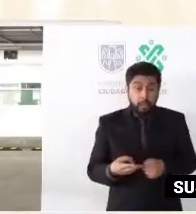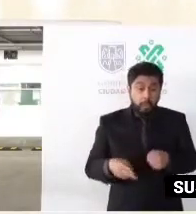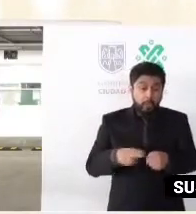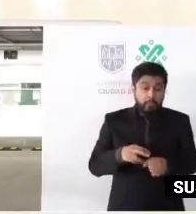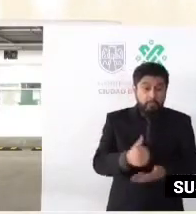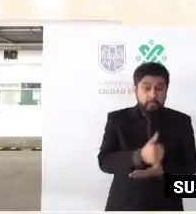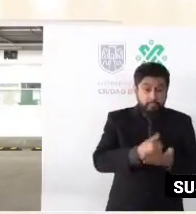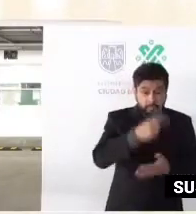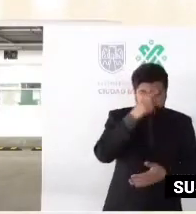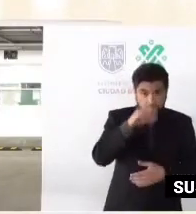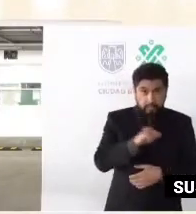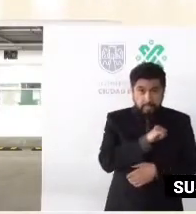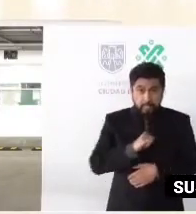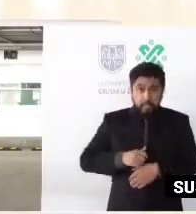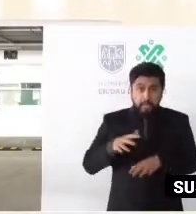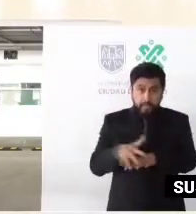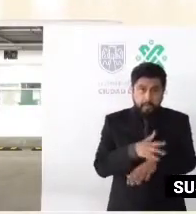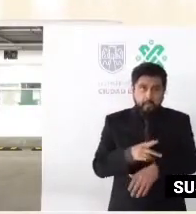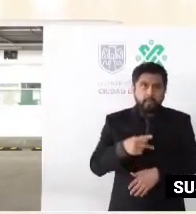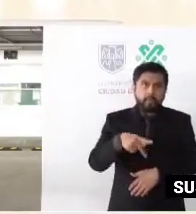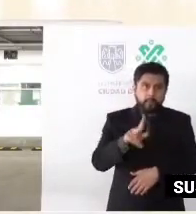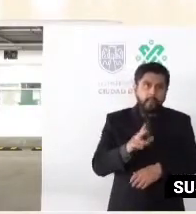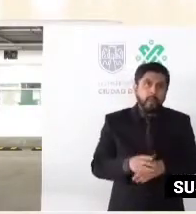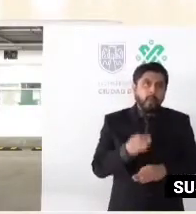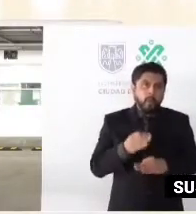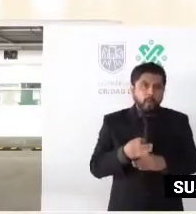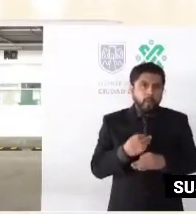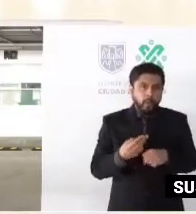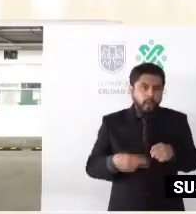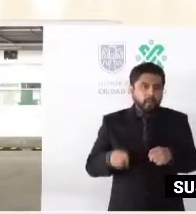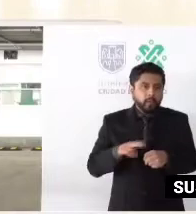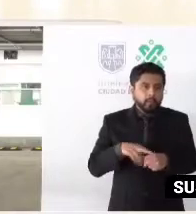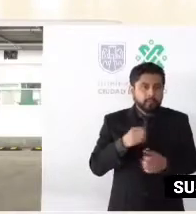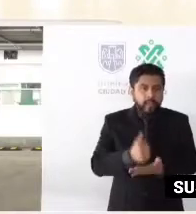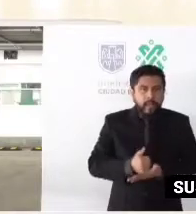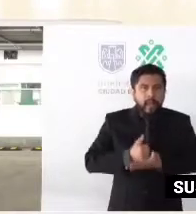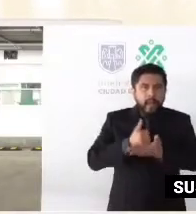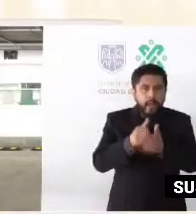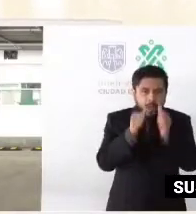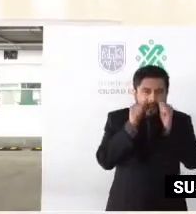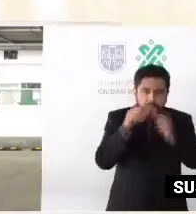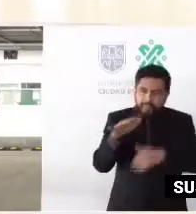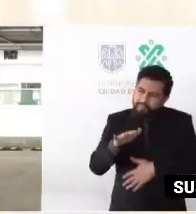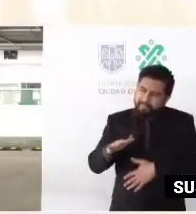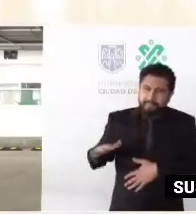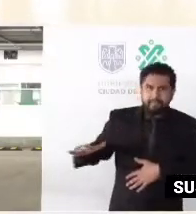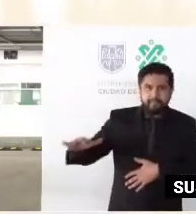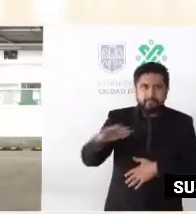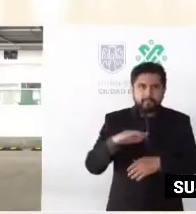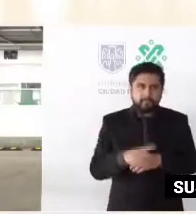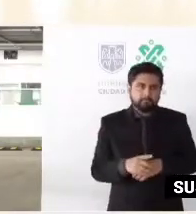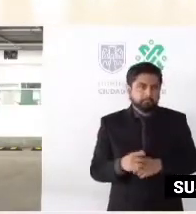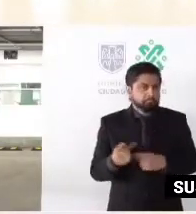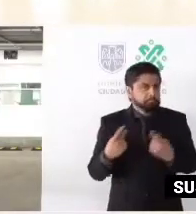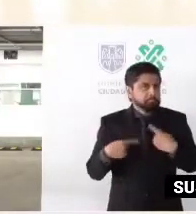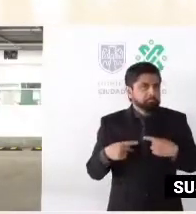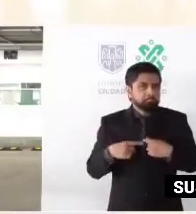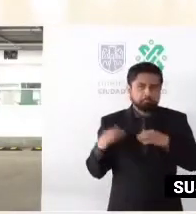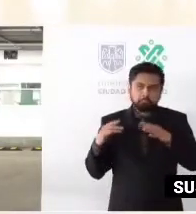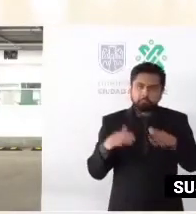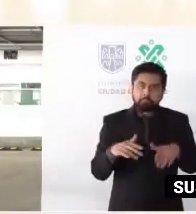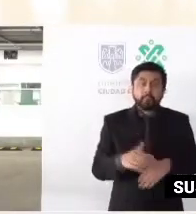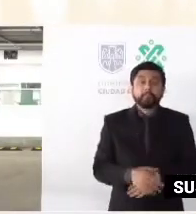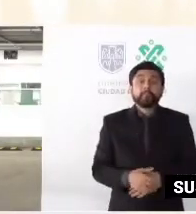alcaldía de Tlalpan, aunque evidentemente se va a atender a todo aquel que llegue a este hospital. Igual